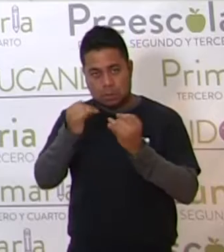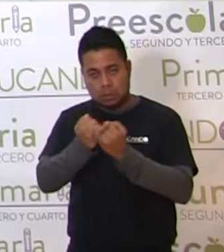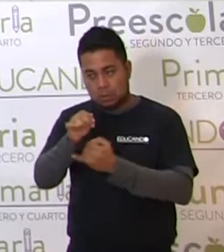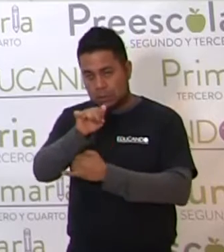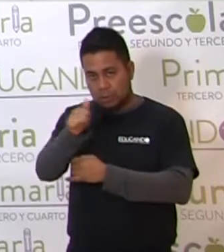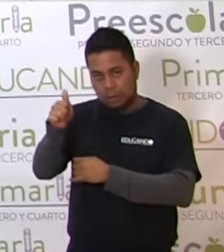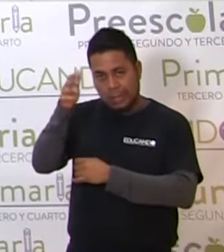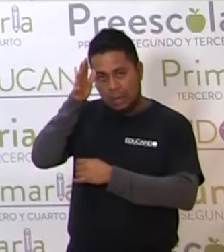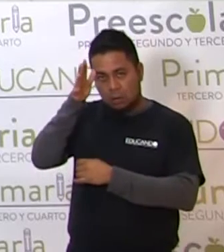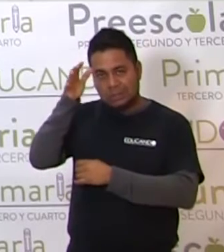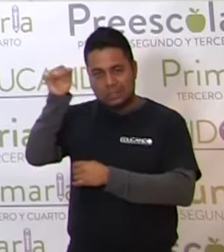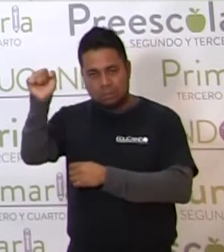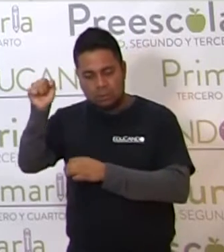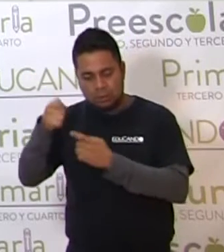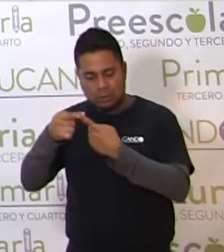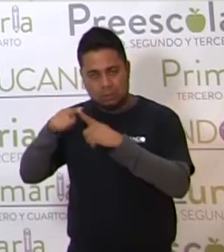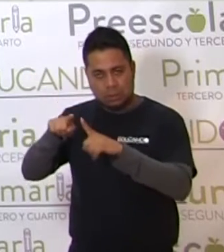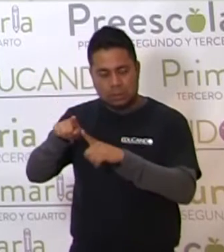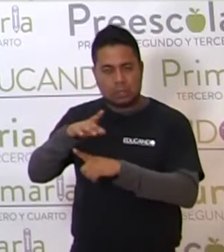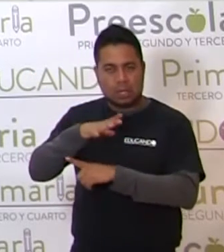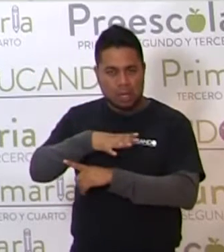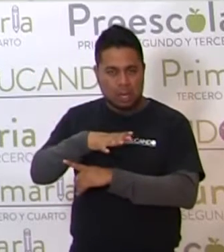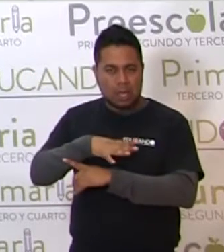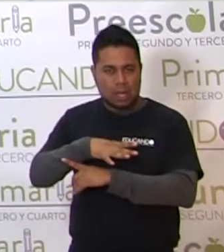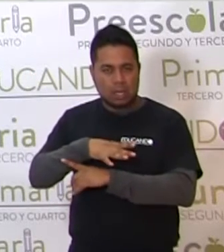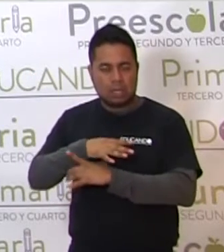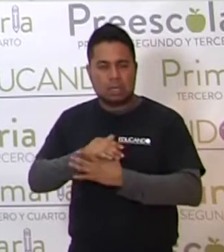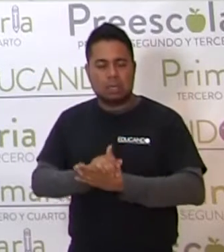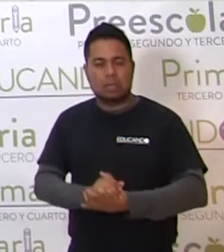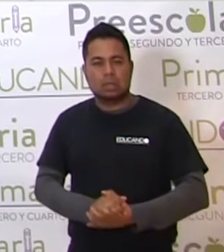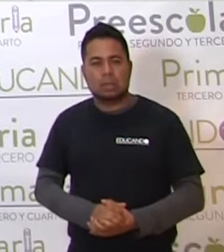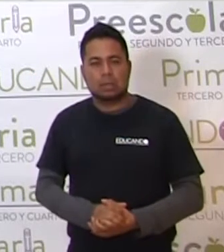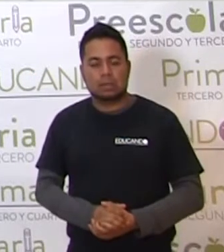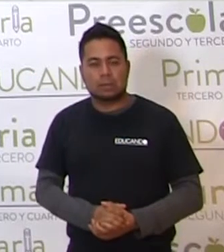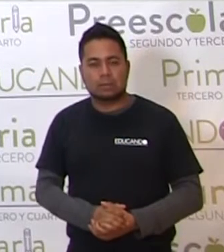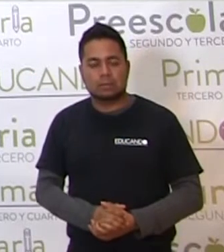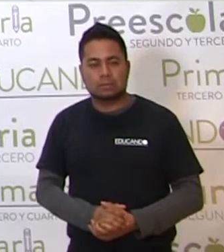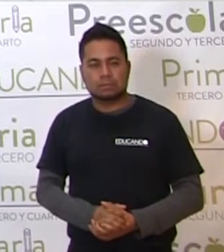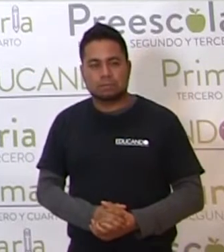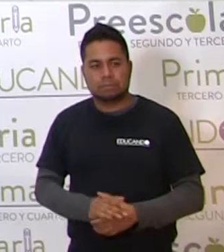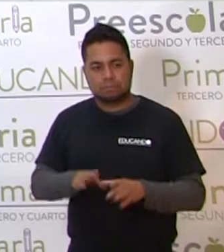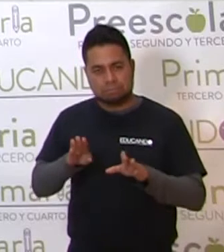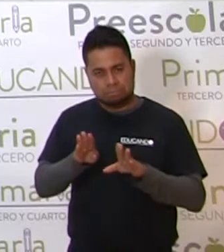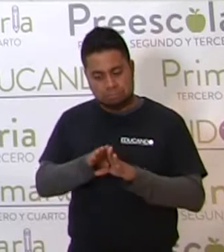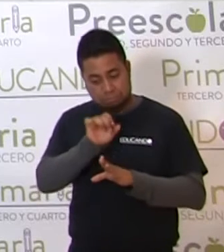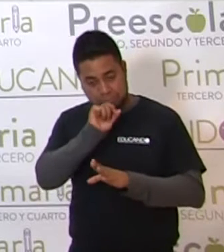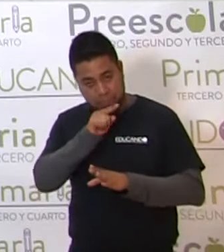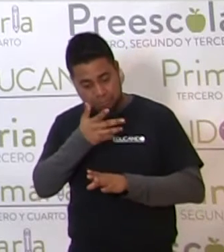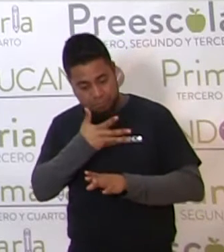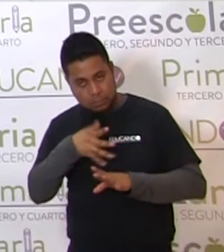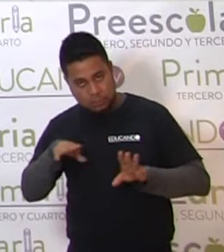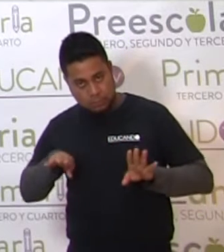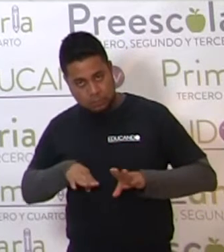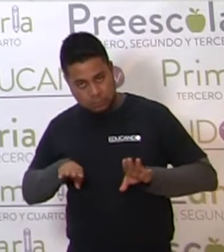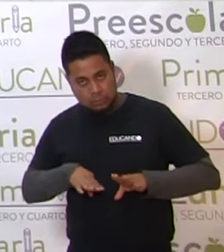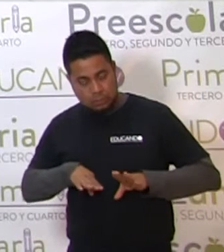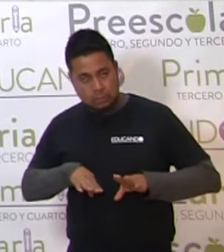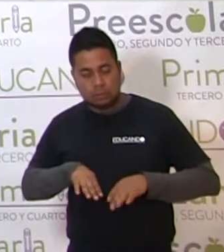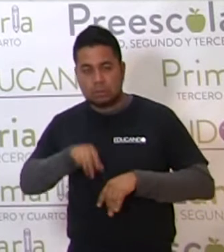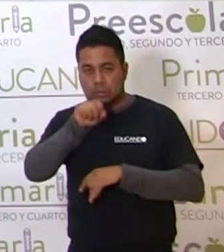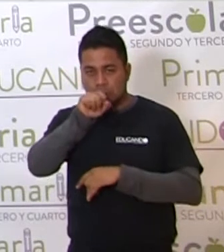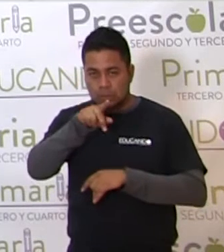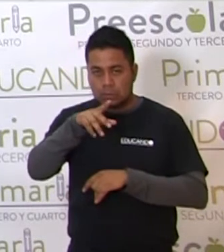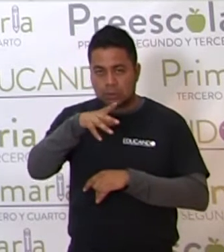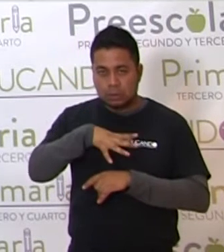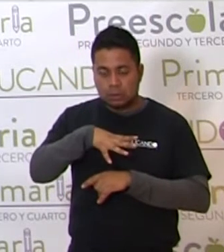de conceptos tiene así como tiene sus características también tiene